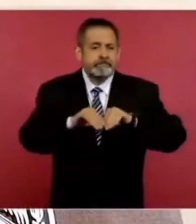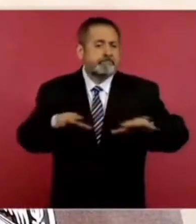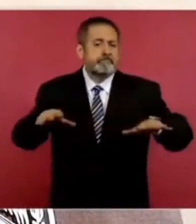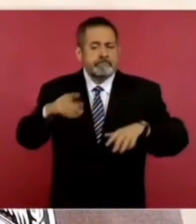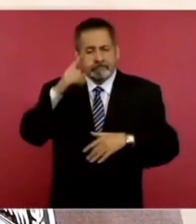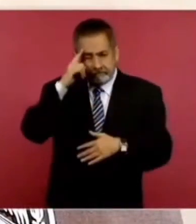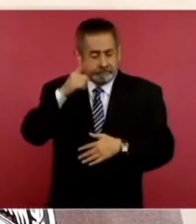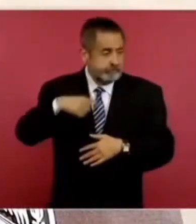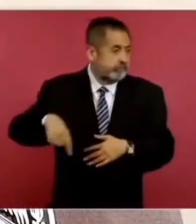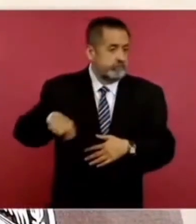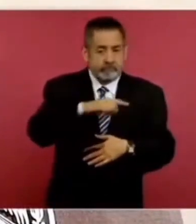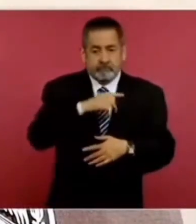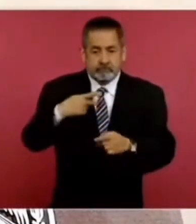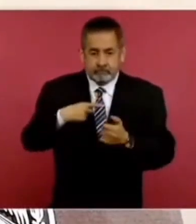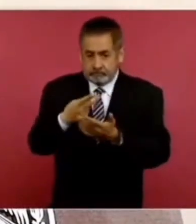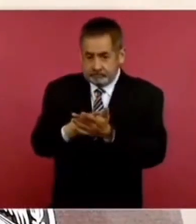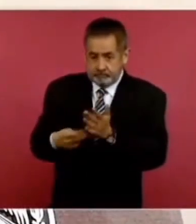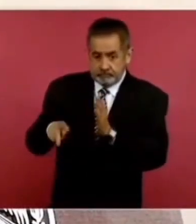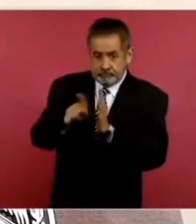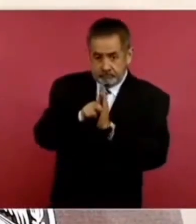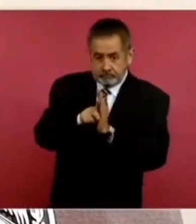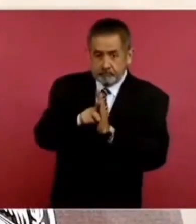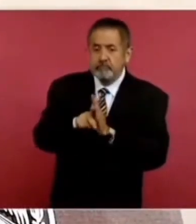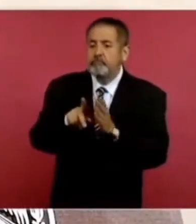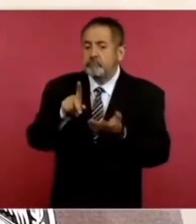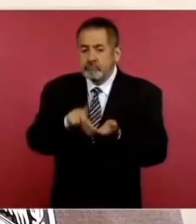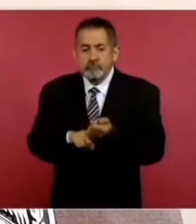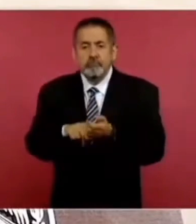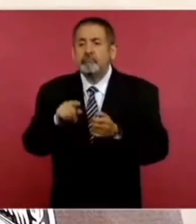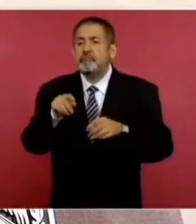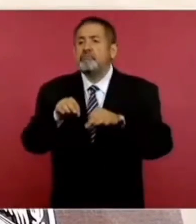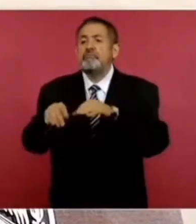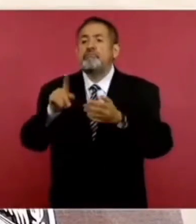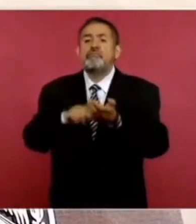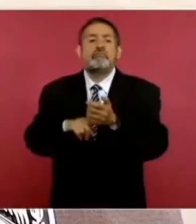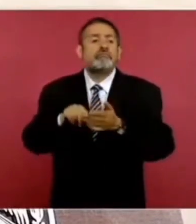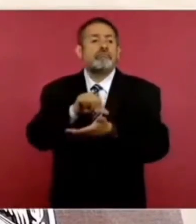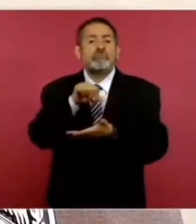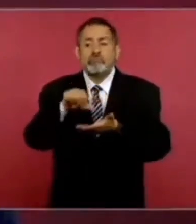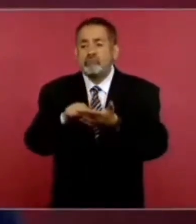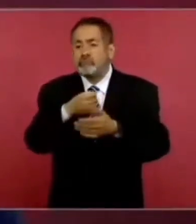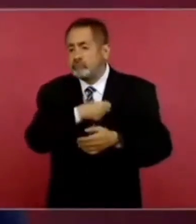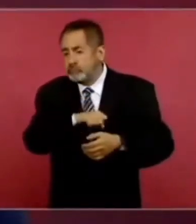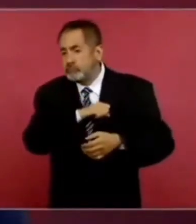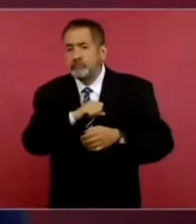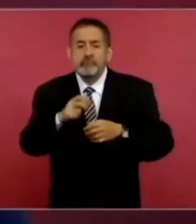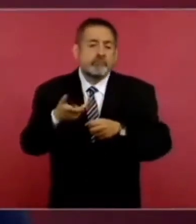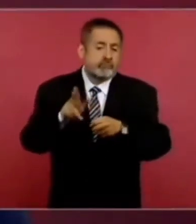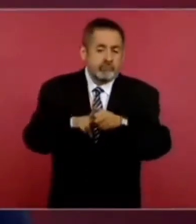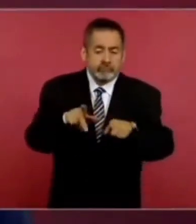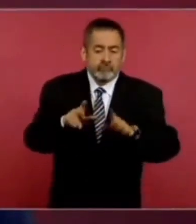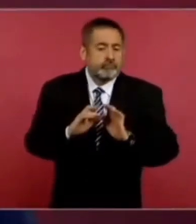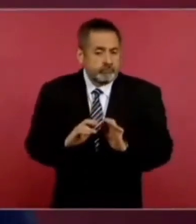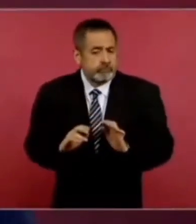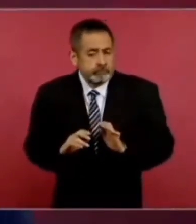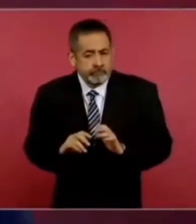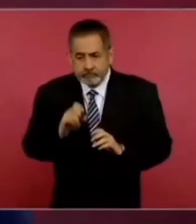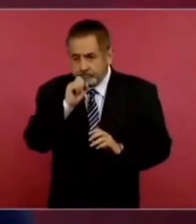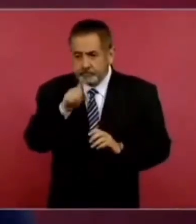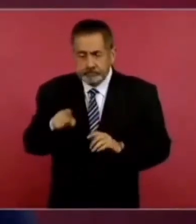hoy están basificados y que trabajan en unidades hospitalarias o centros de salud ya vayan siendo